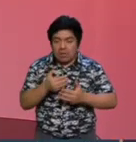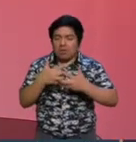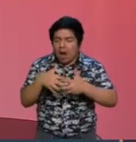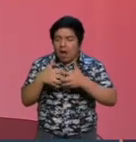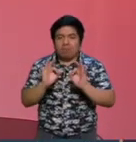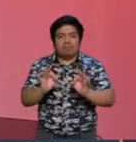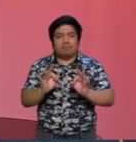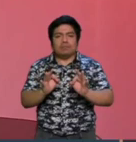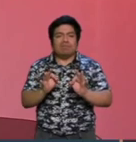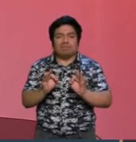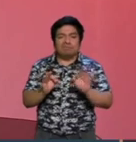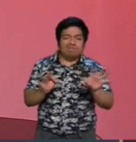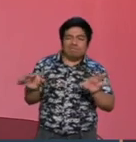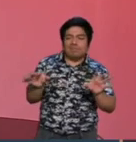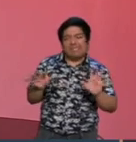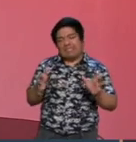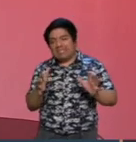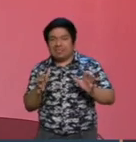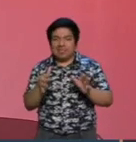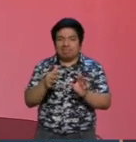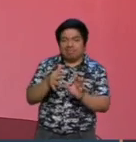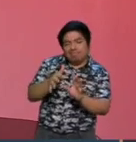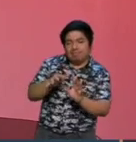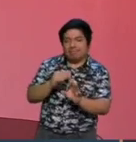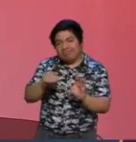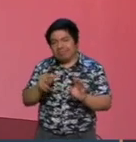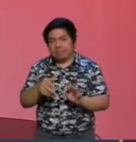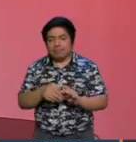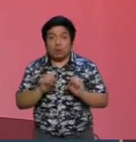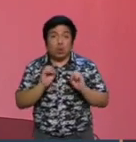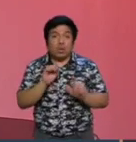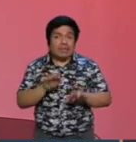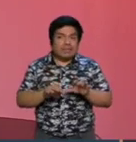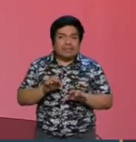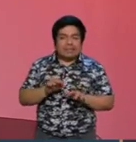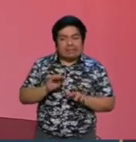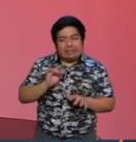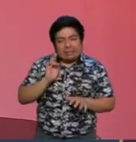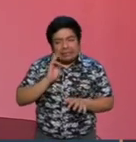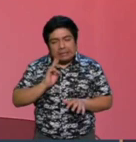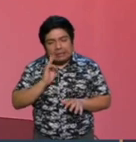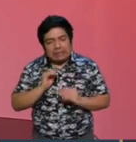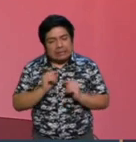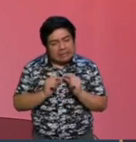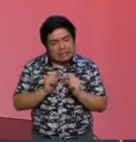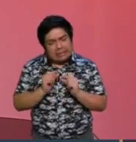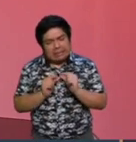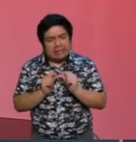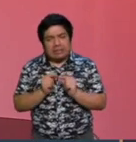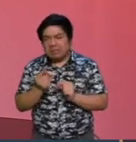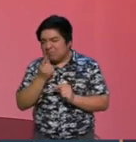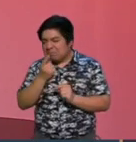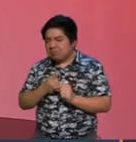funcionen y no como actualmente, que medio funcionan o que pues ahí a medias nos la vamos llevando, o que esto que